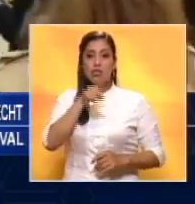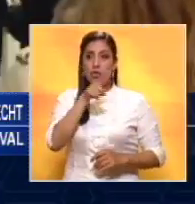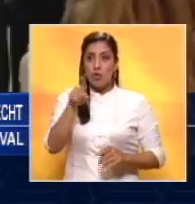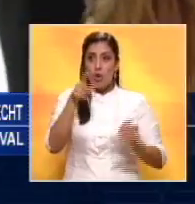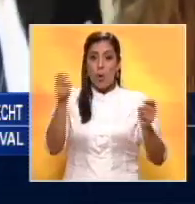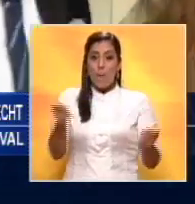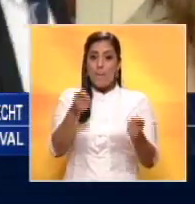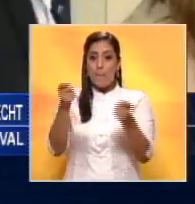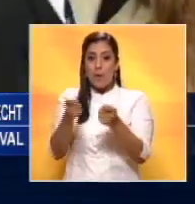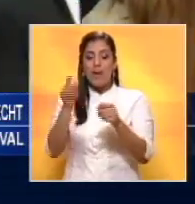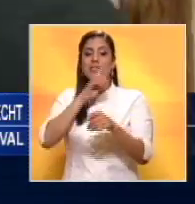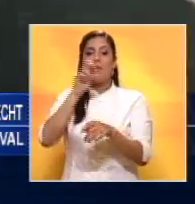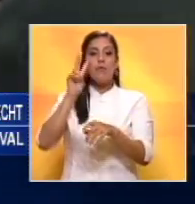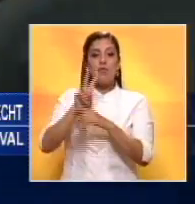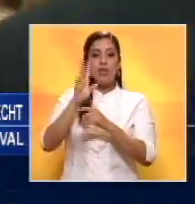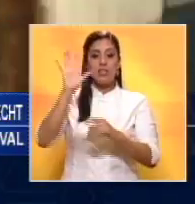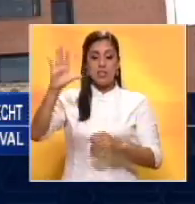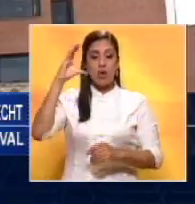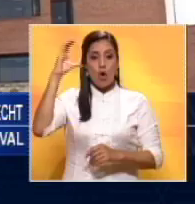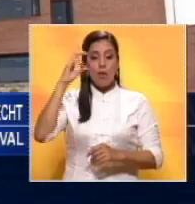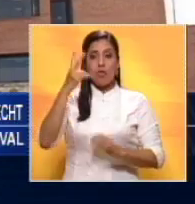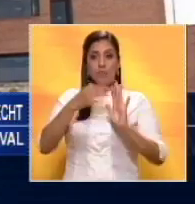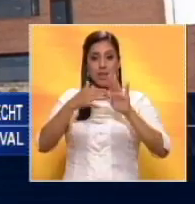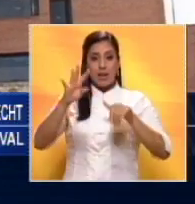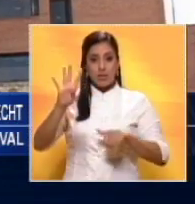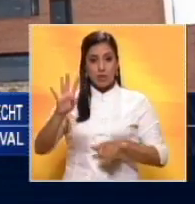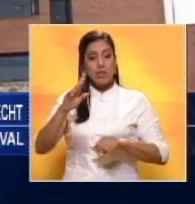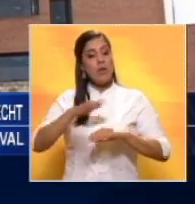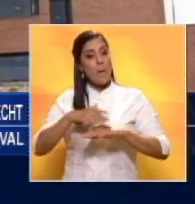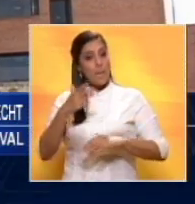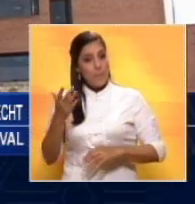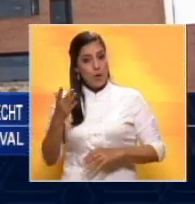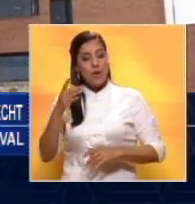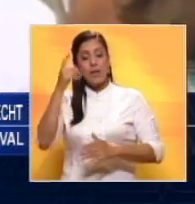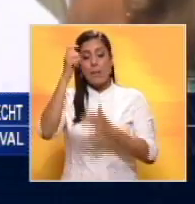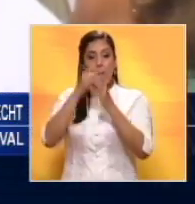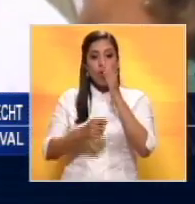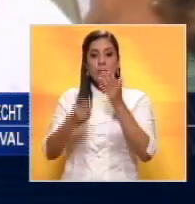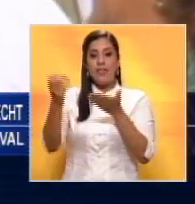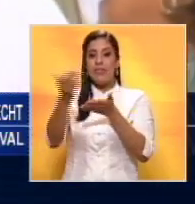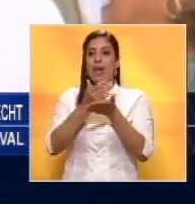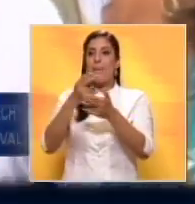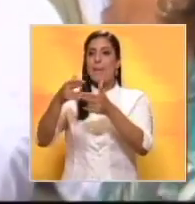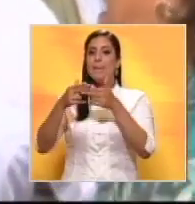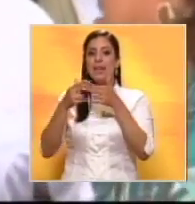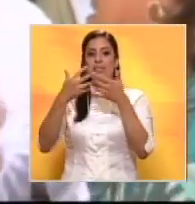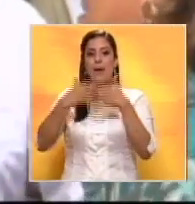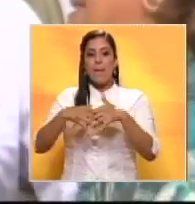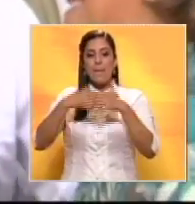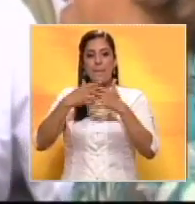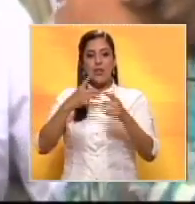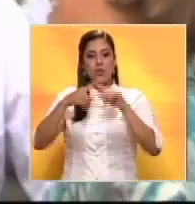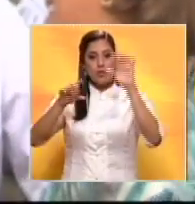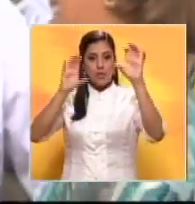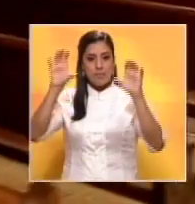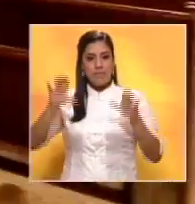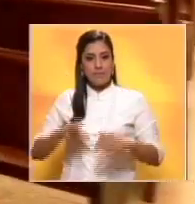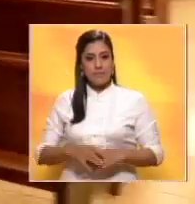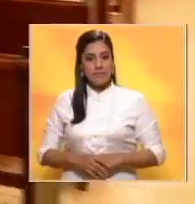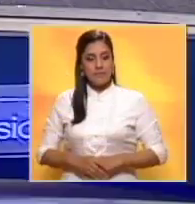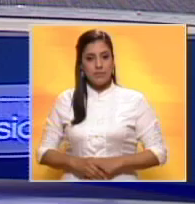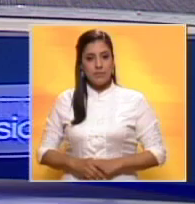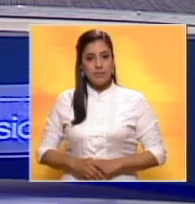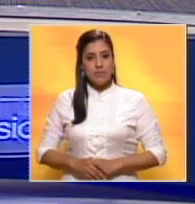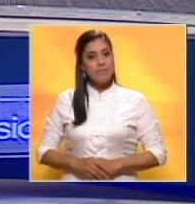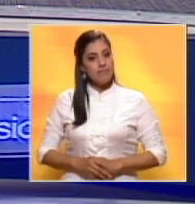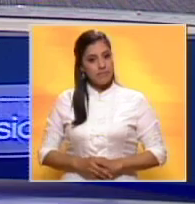ambas campañas violaron la ley colombiana en 2014, debido a que esta prohíbe recibir donaciones de empresas extranjeras.